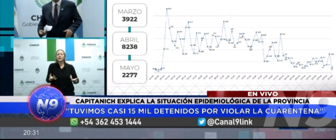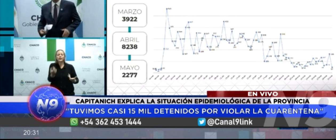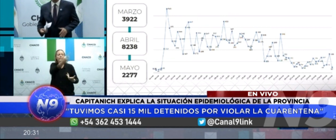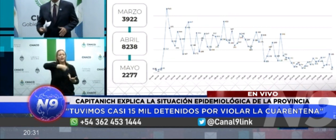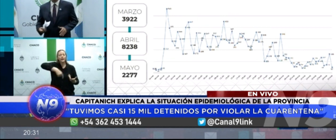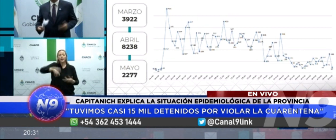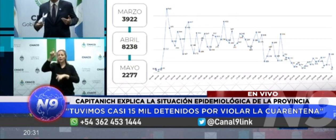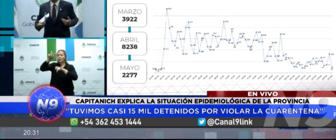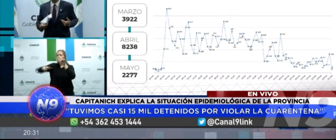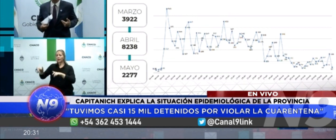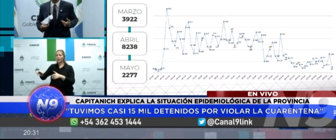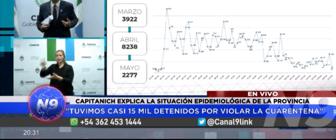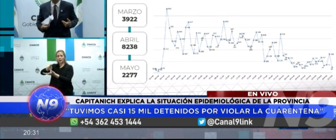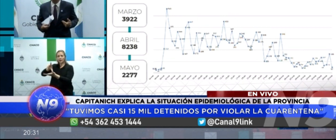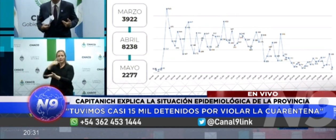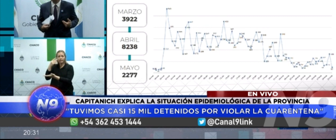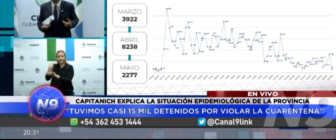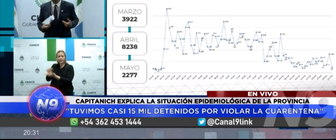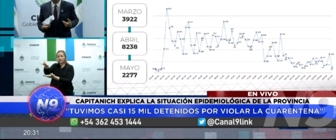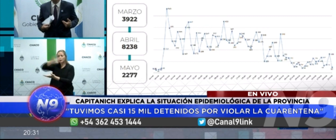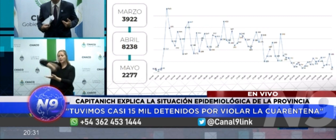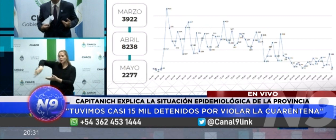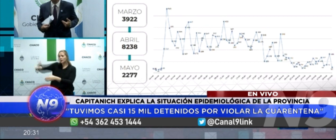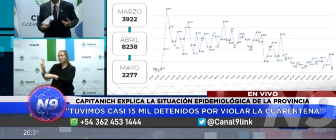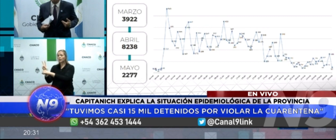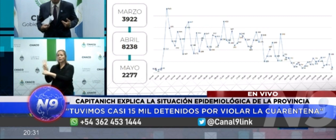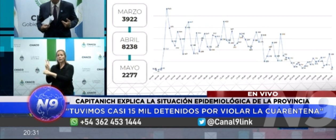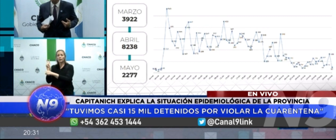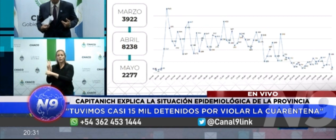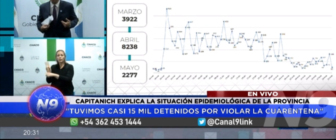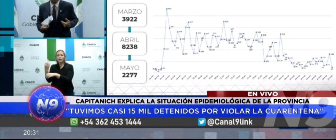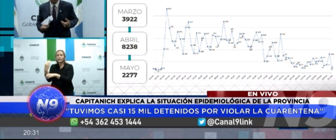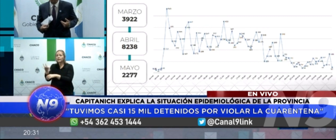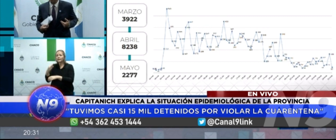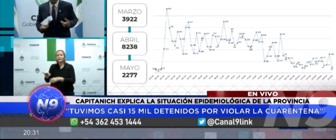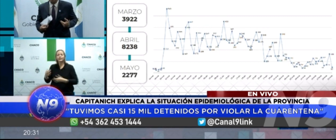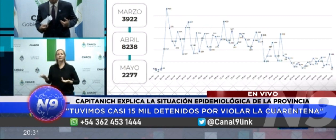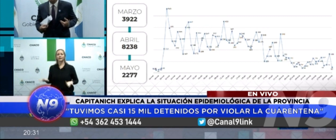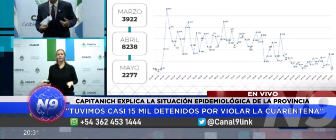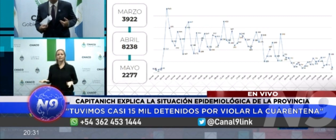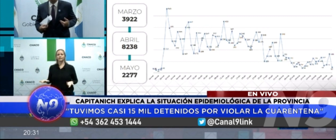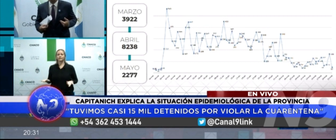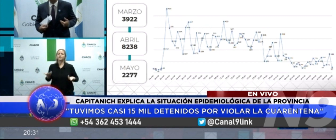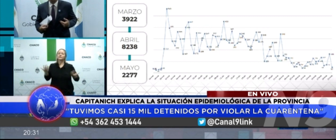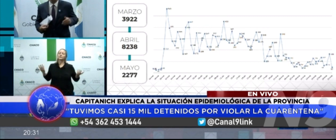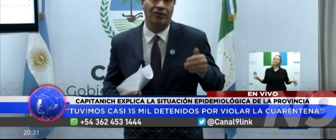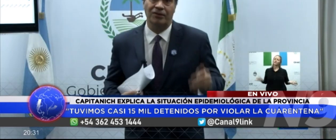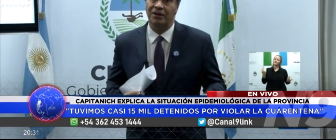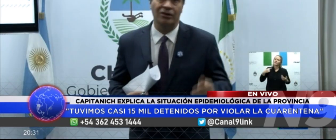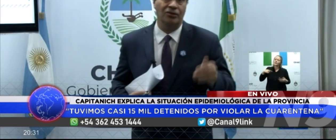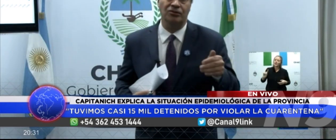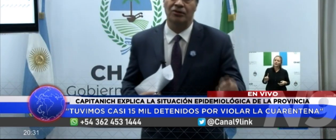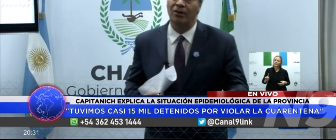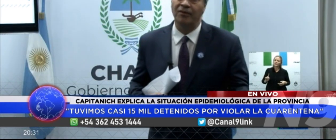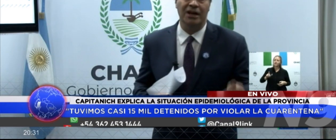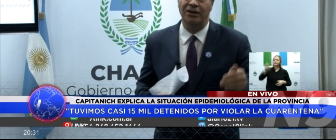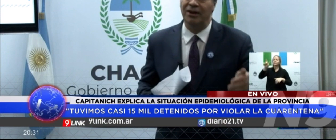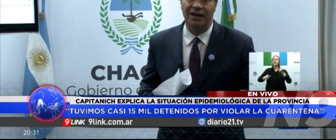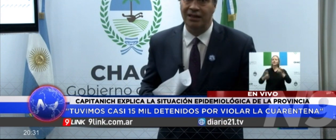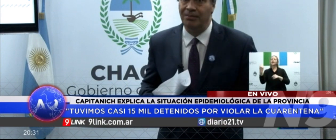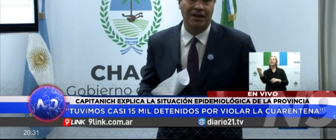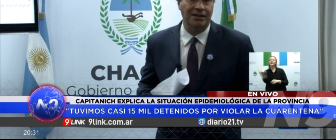acá nos tenemos que cuidar nosotros, cada uno de nosotros. Acá no tiene que venir ni un oficial, ni un